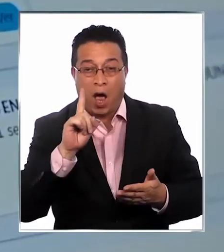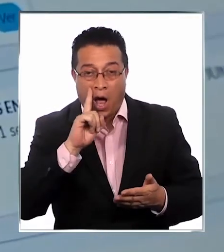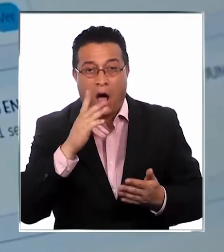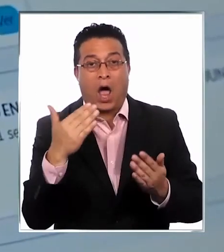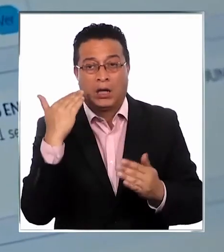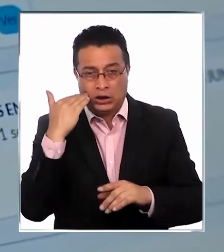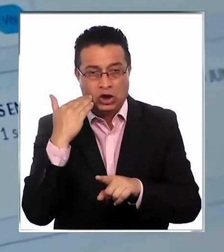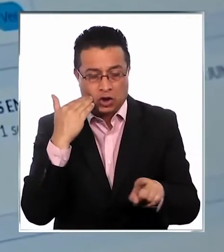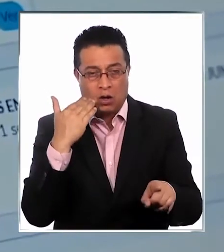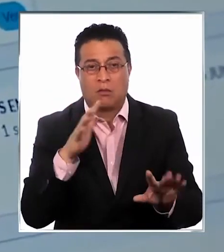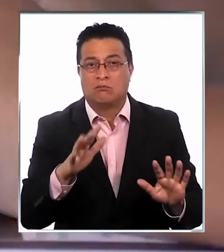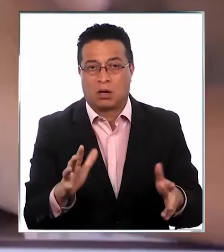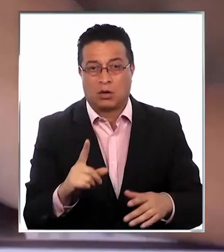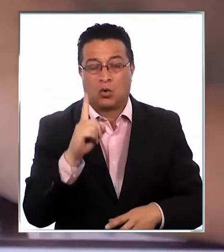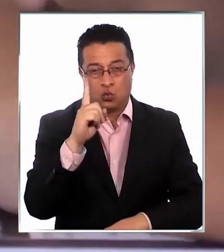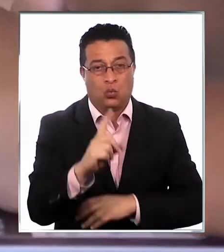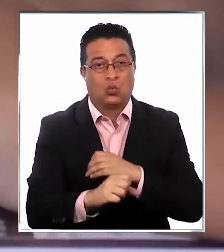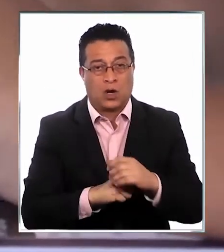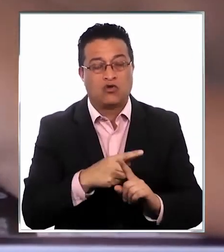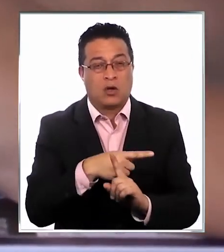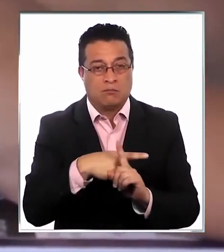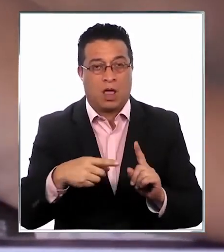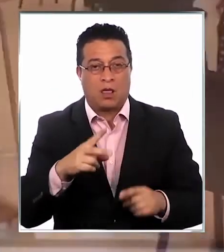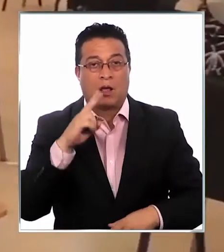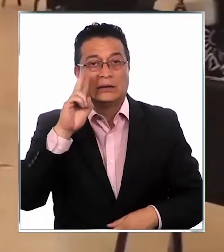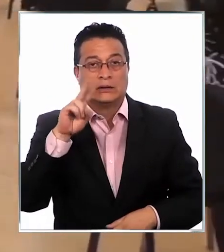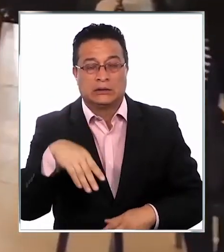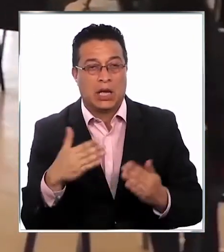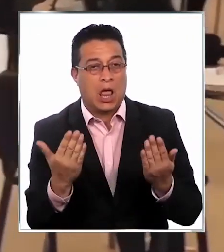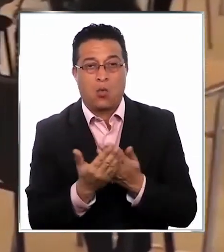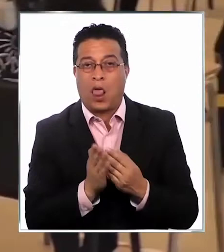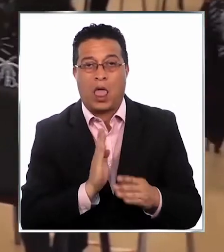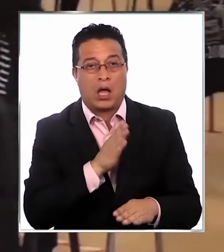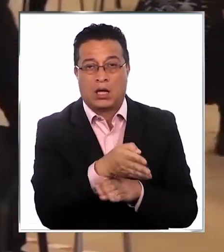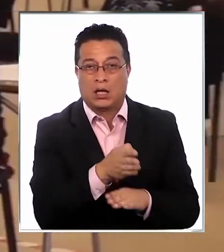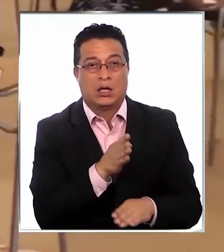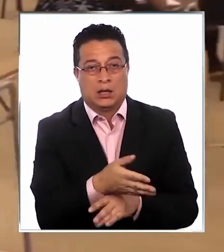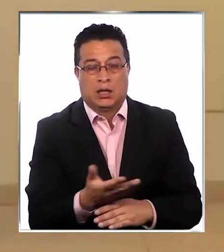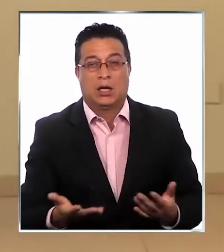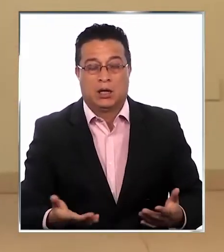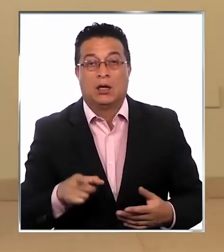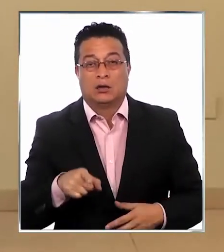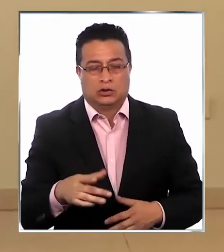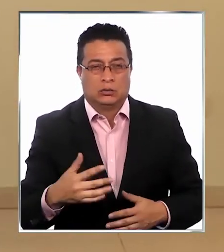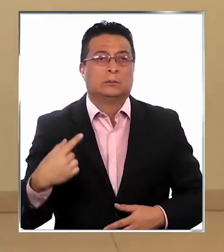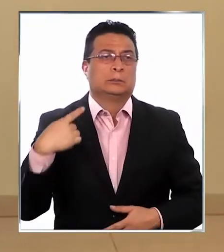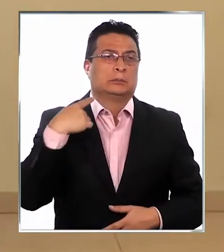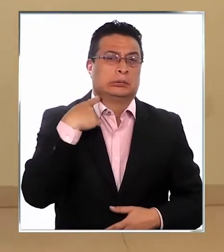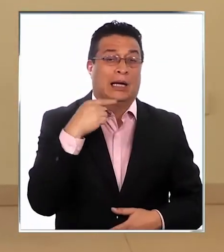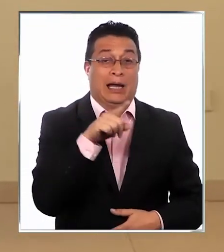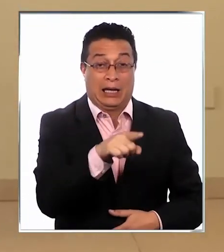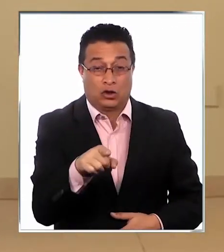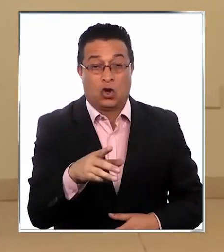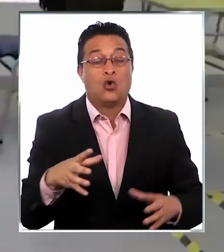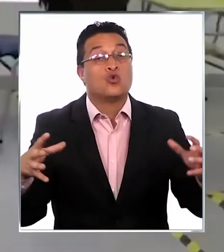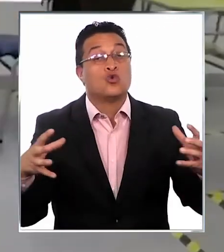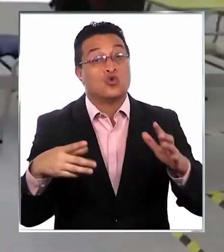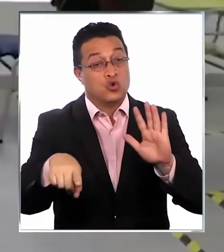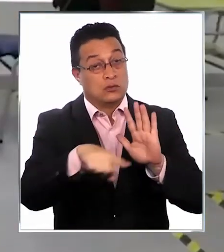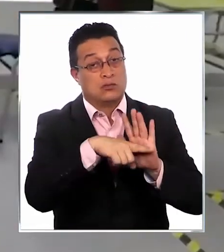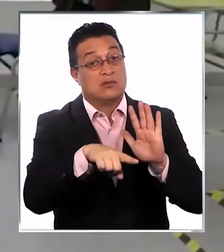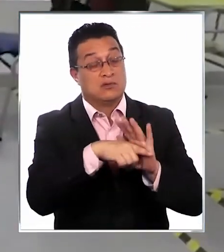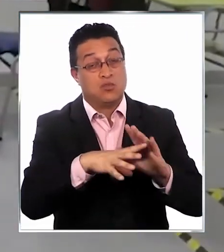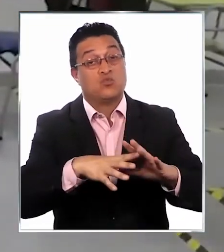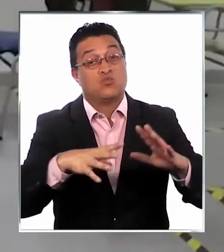que llevan del orden de 1 año y medio sin pisar una sala de clase. Y el impacto que eso tiene para ellos es muy fuerte y por